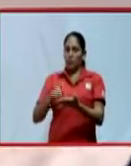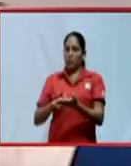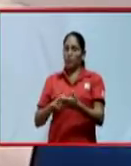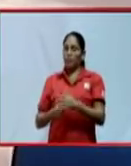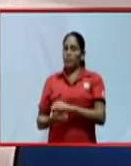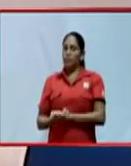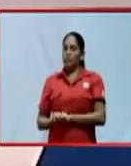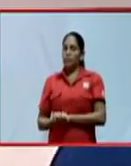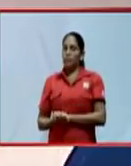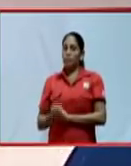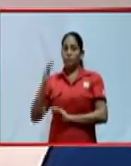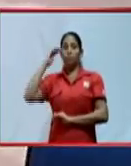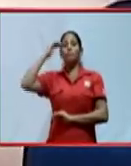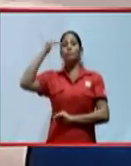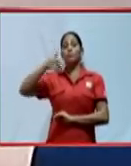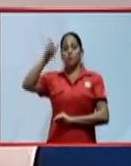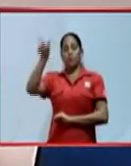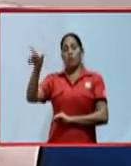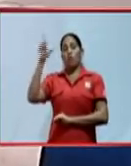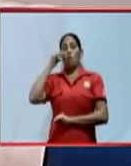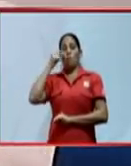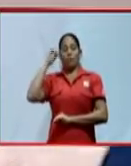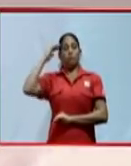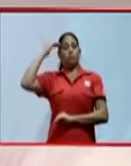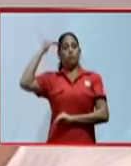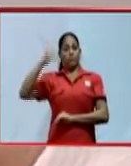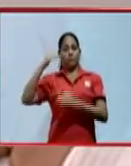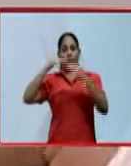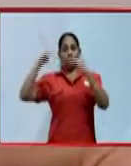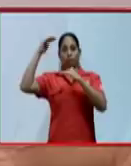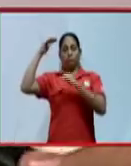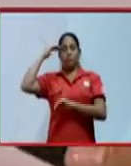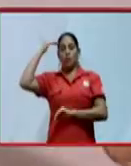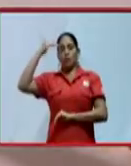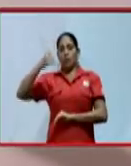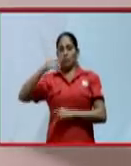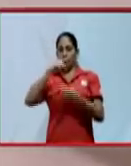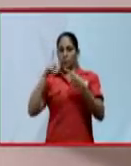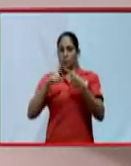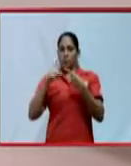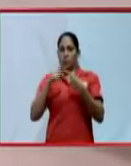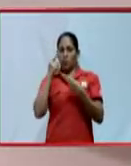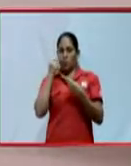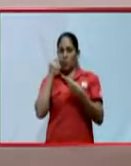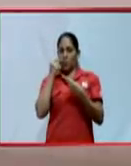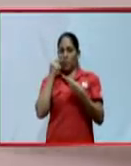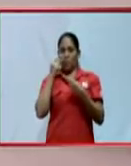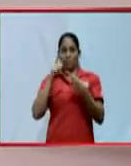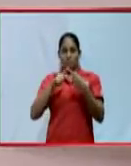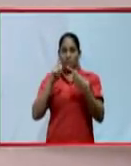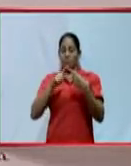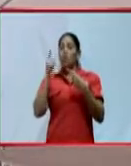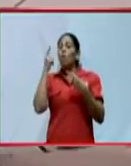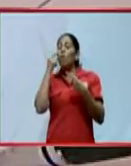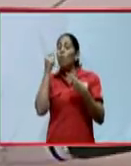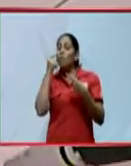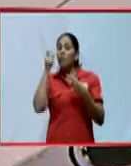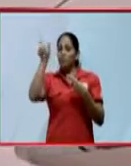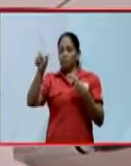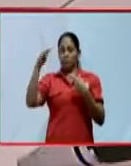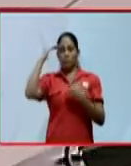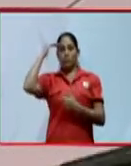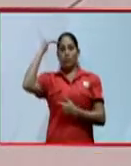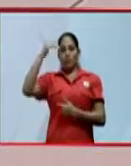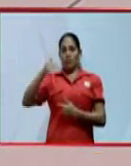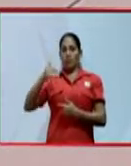Henry Javier Salazar Moncada, con su número de teléfono, hace llamadas a un señor que se llama